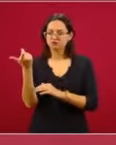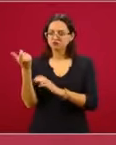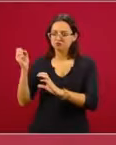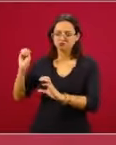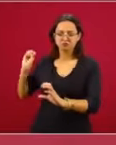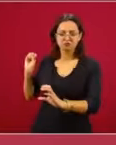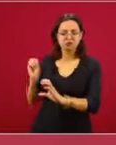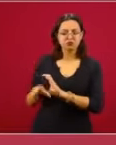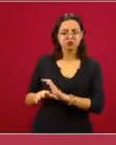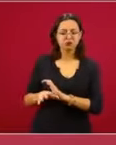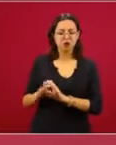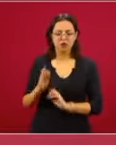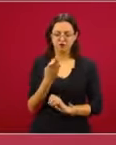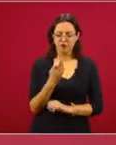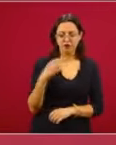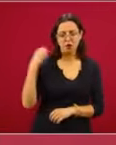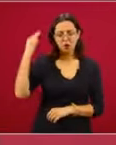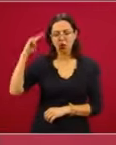de febrero a marzo